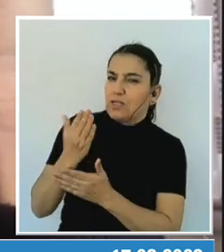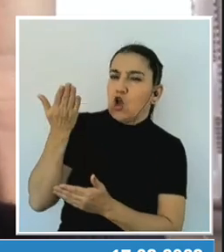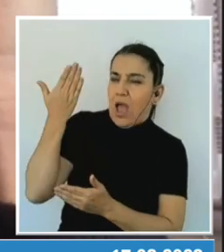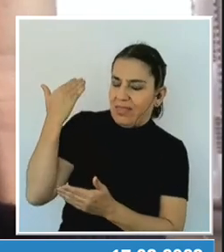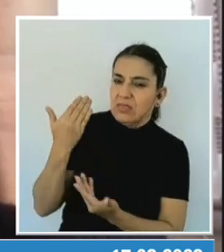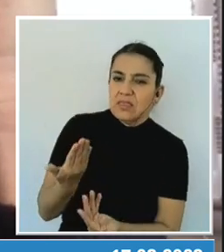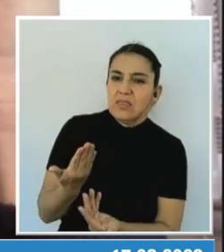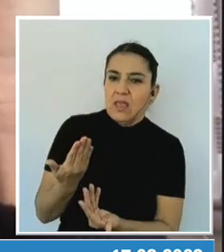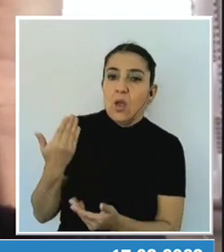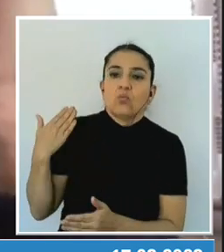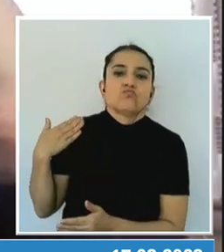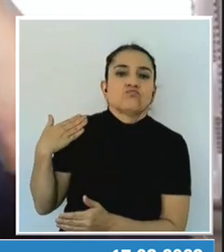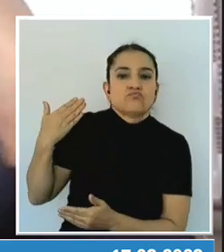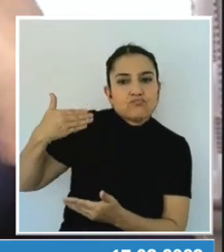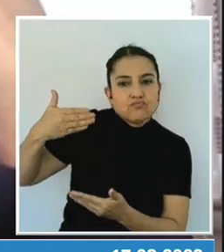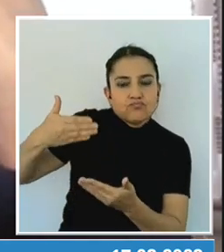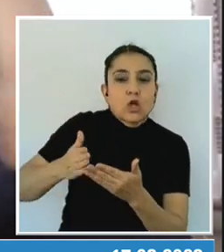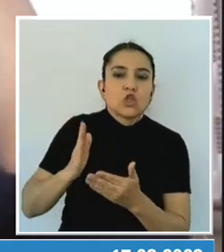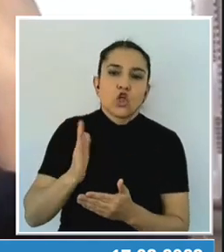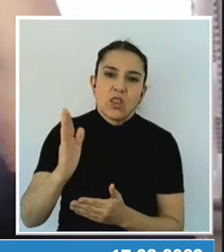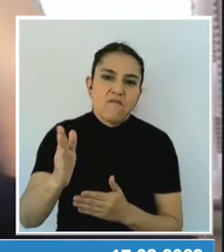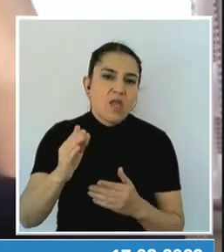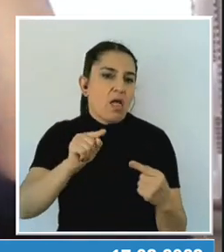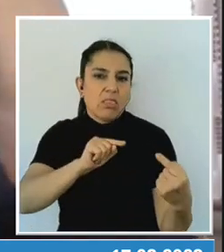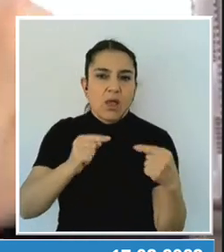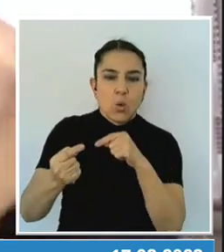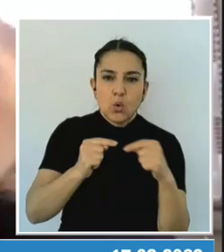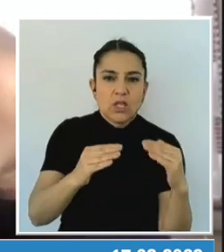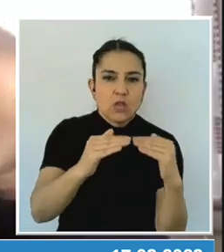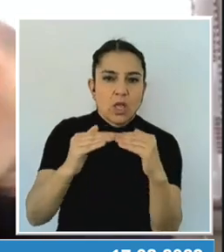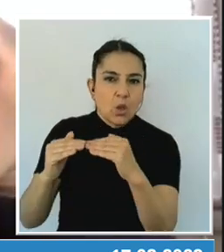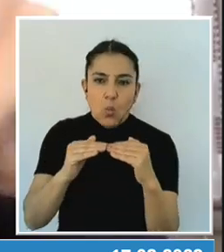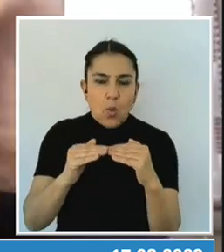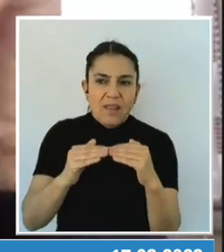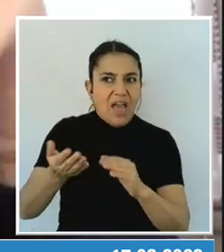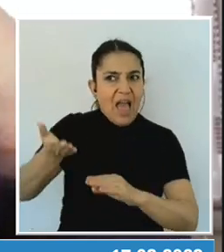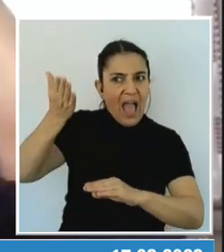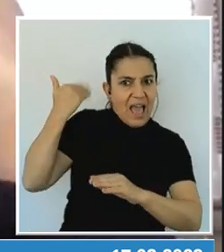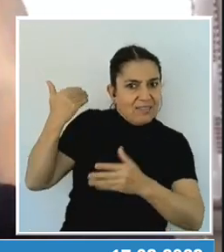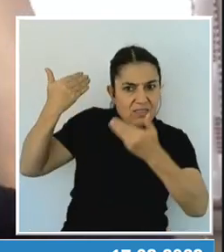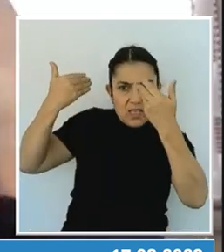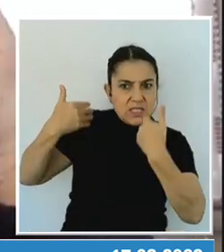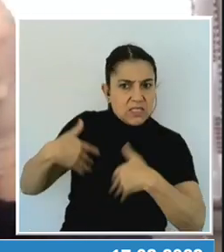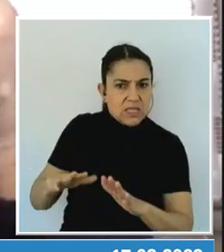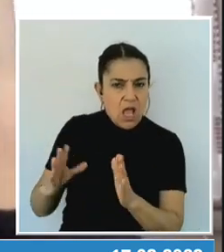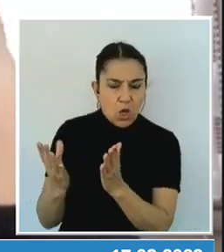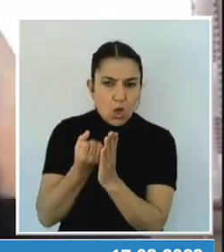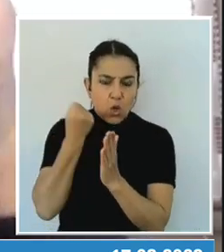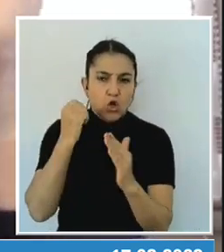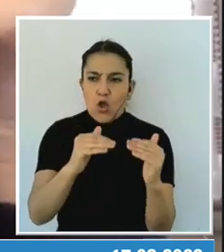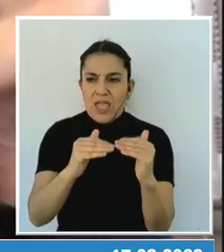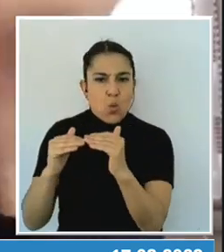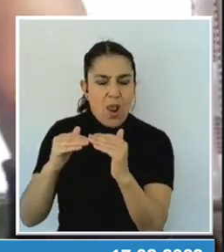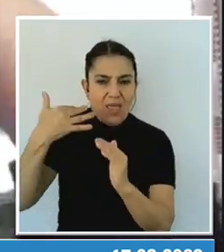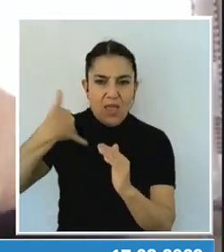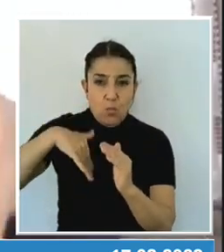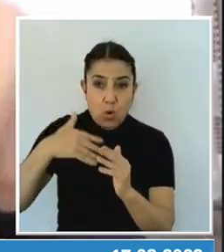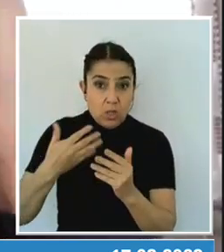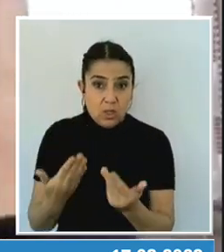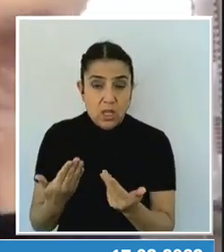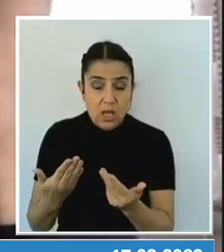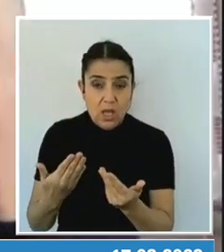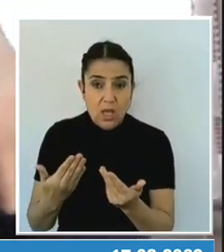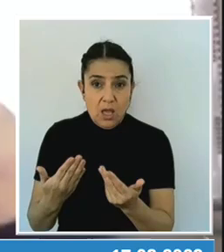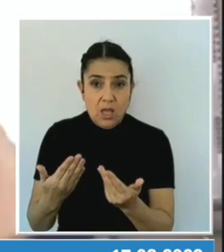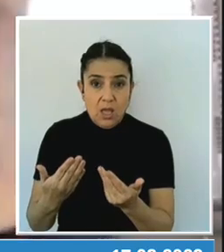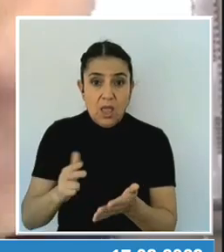discutiendo la cuestión de la igualdad, y cuando la CEDAW lo estatuye así, que es un tipo de igualdad sustantiva, la Convención para la Eliminación